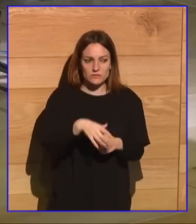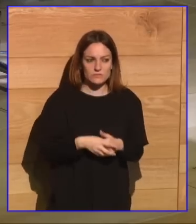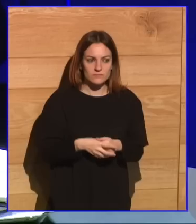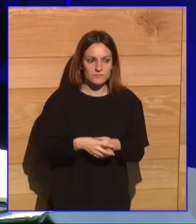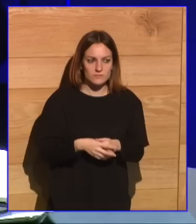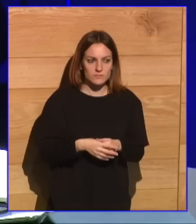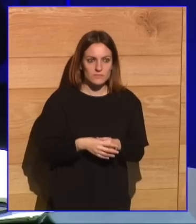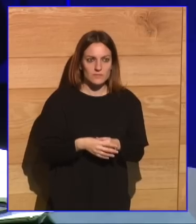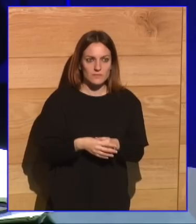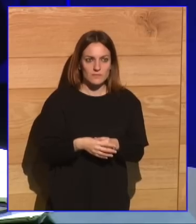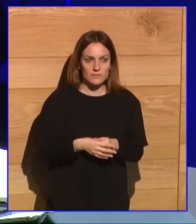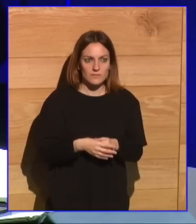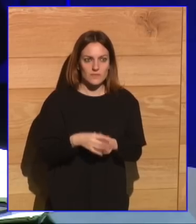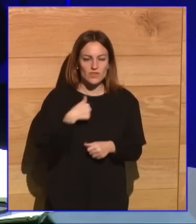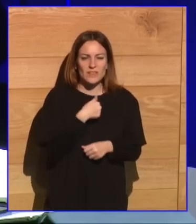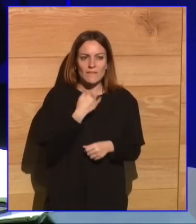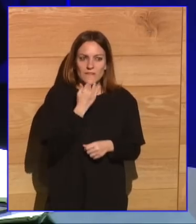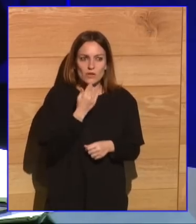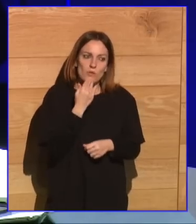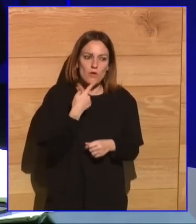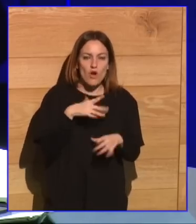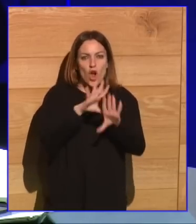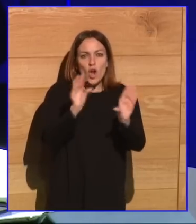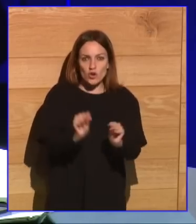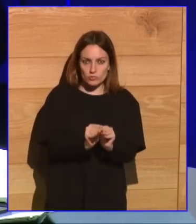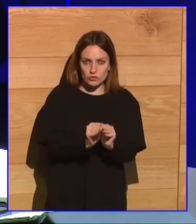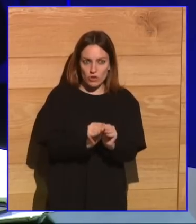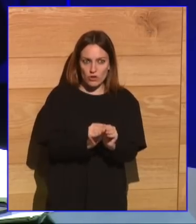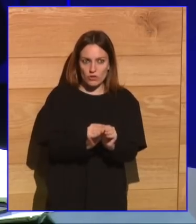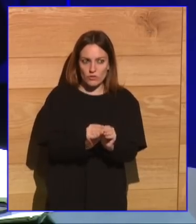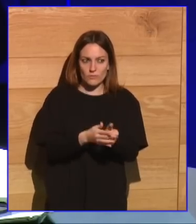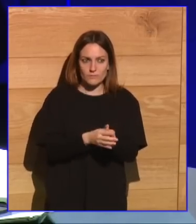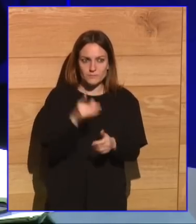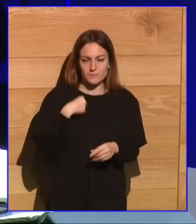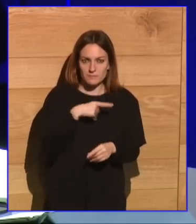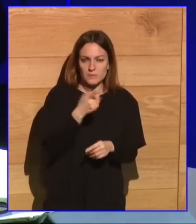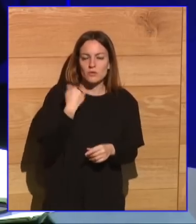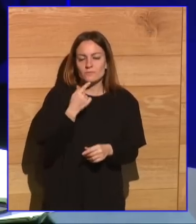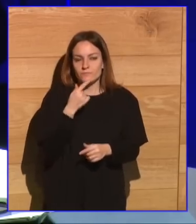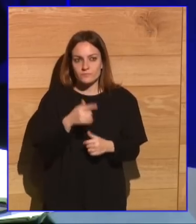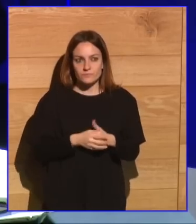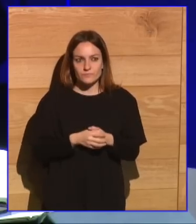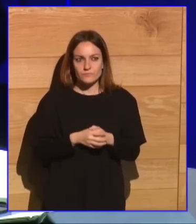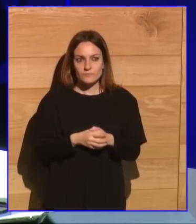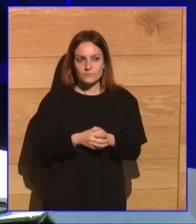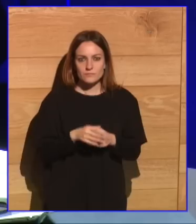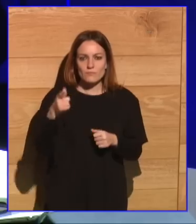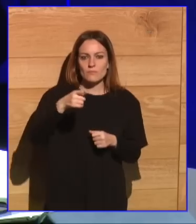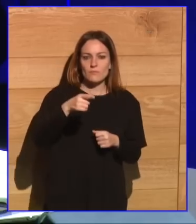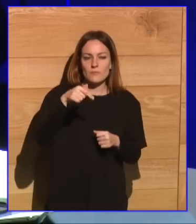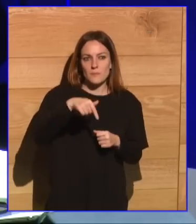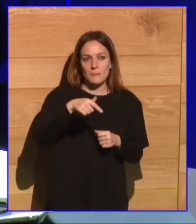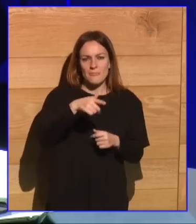el mini, no el resumen, sino la mini conclusión de eso que estaba abriendo antes, que cuando todo eso se aterriza